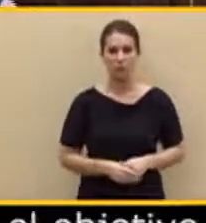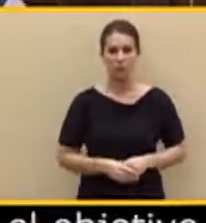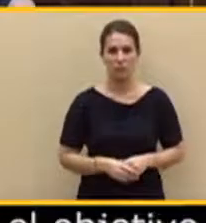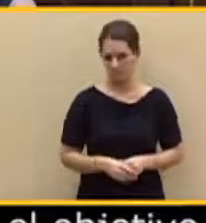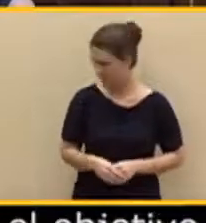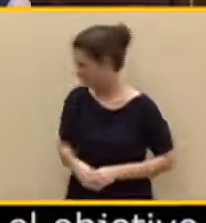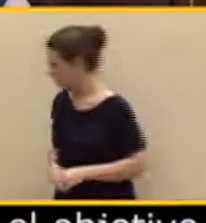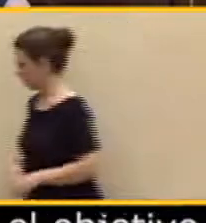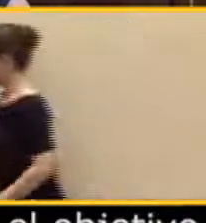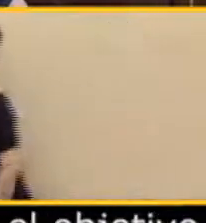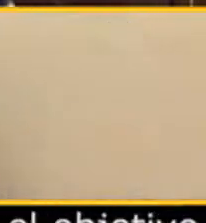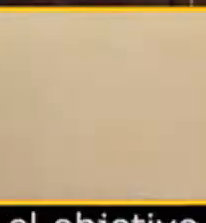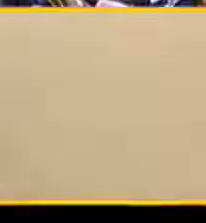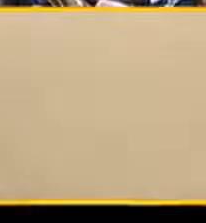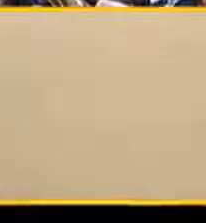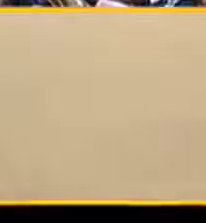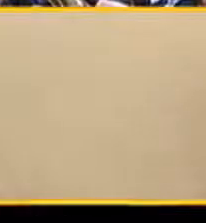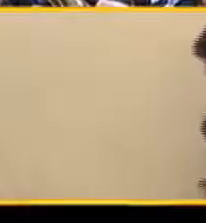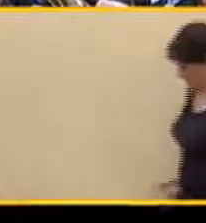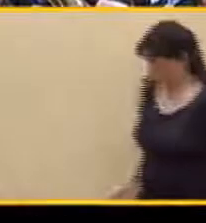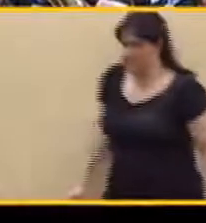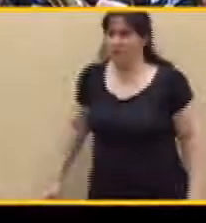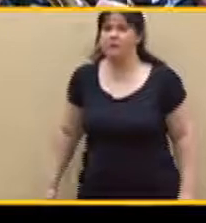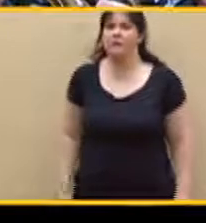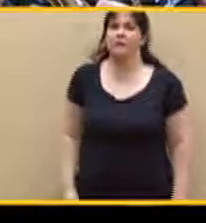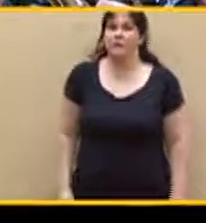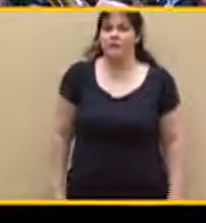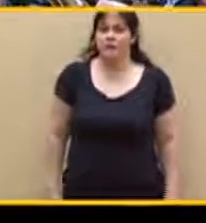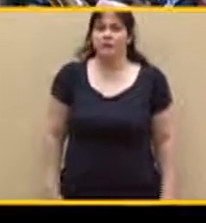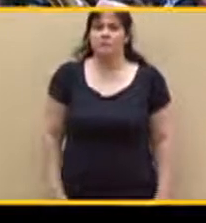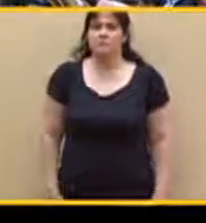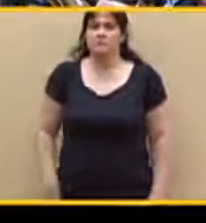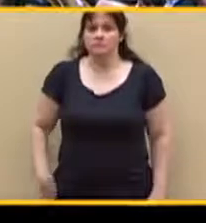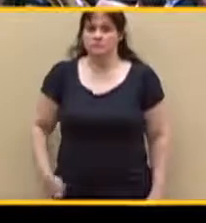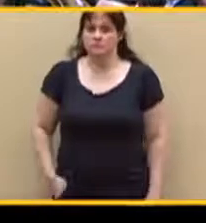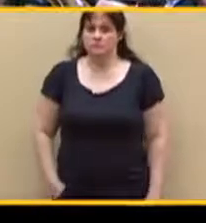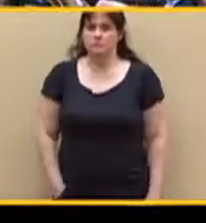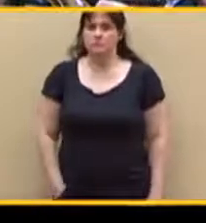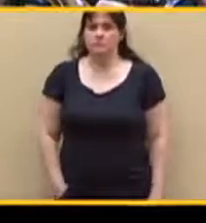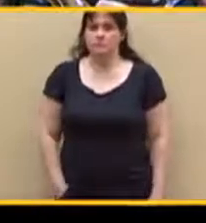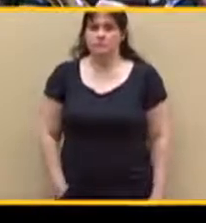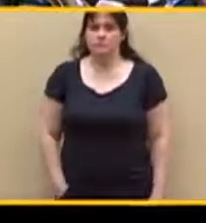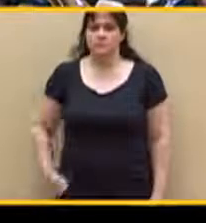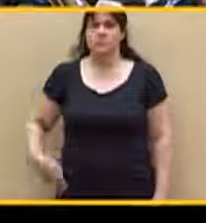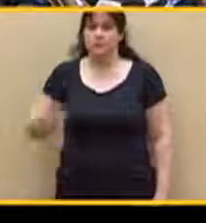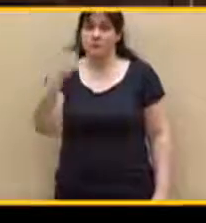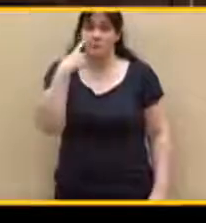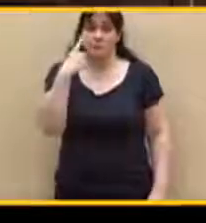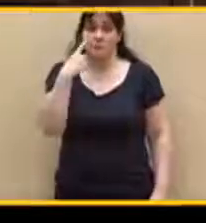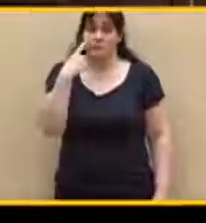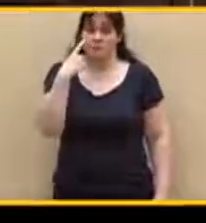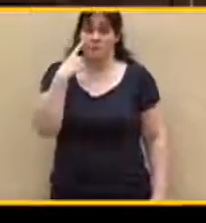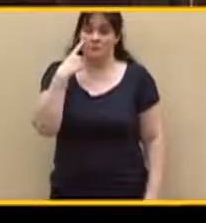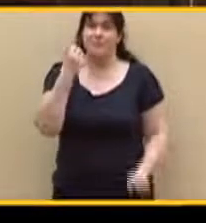Y miren, El trabajo de la